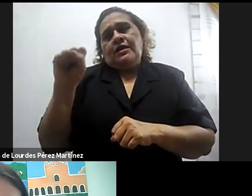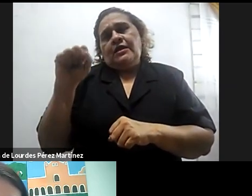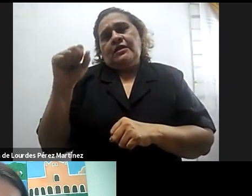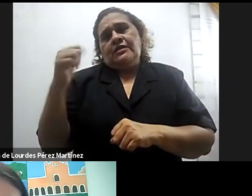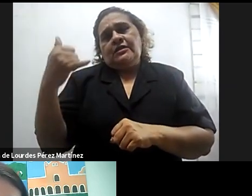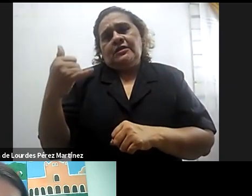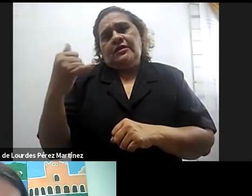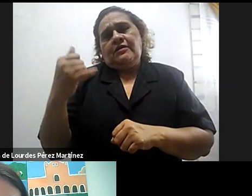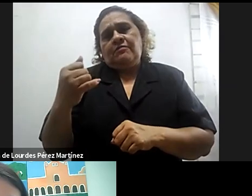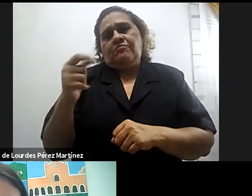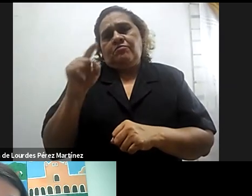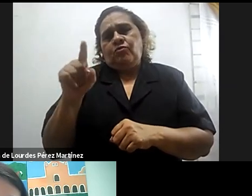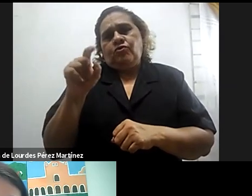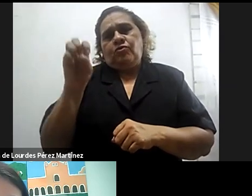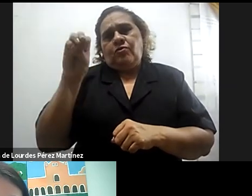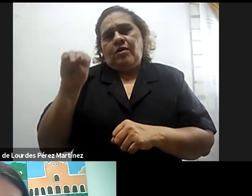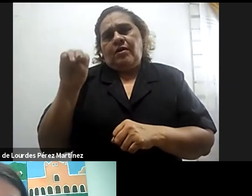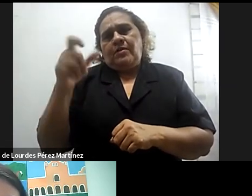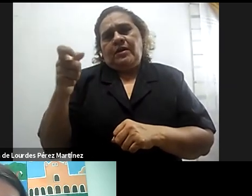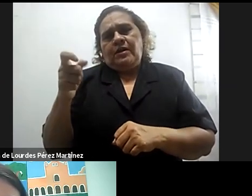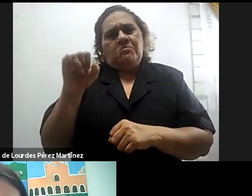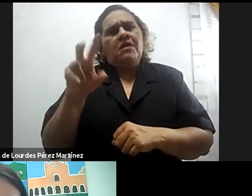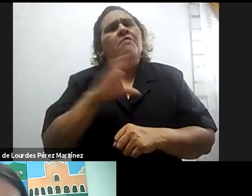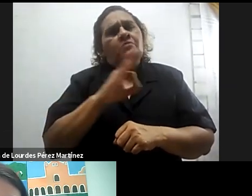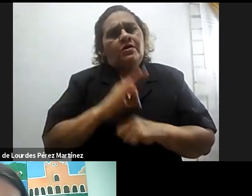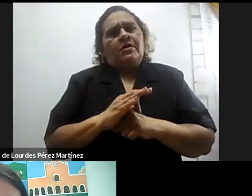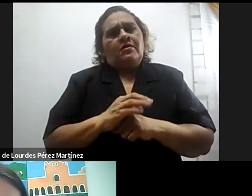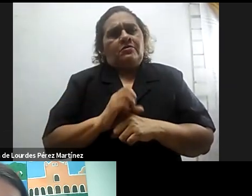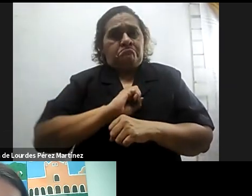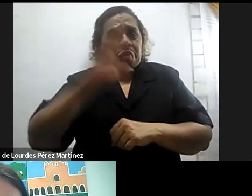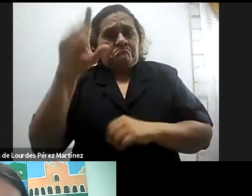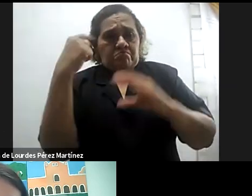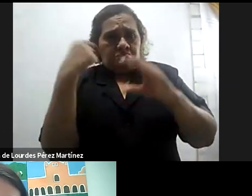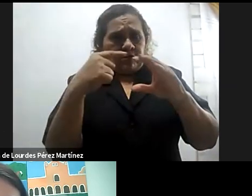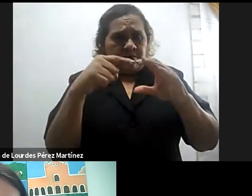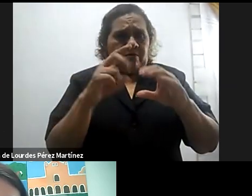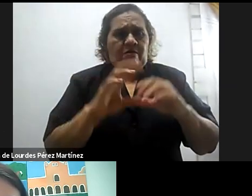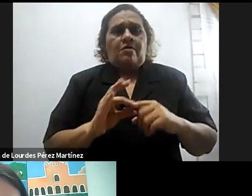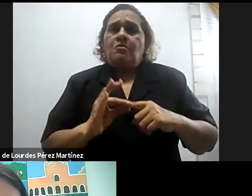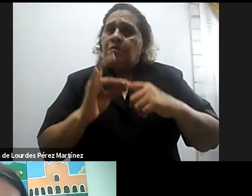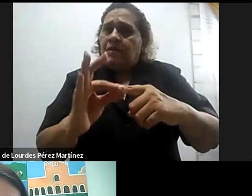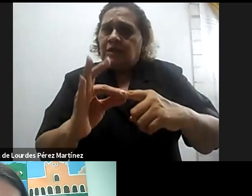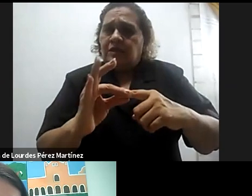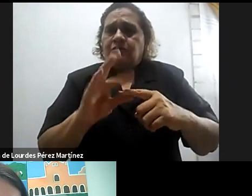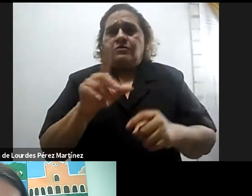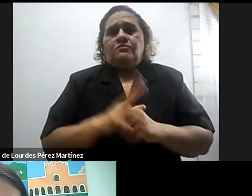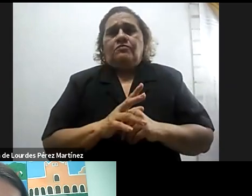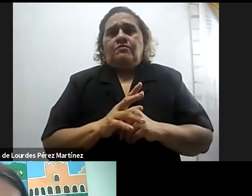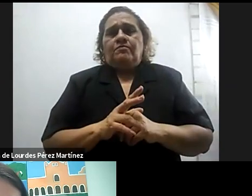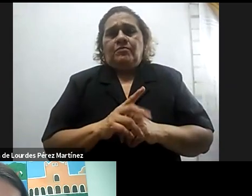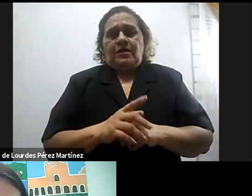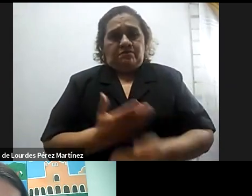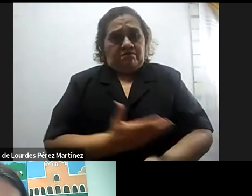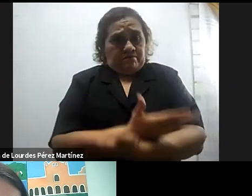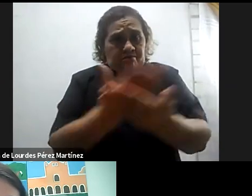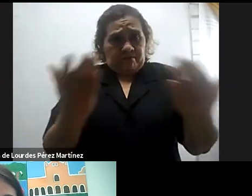@ssy.gov.mx, con mucho gusto ahí nos pueden escribir y les hacemos llegar la presentación o el videíto del cuidado de los pies, que también pues es para todos, ¿no?